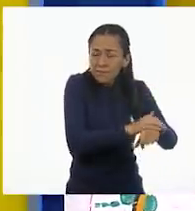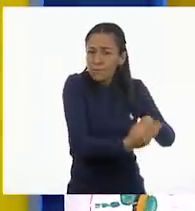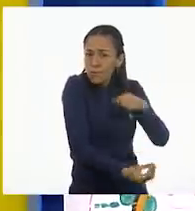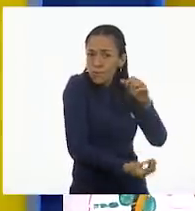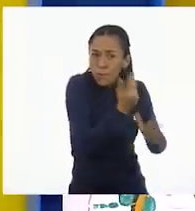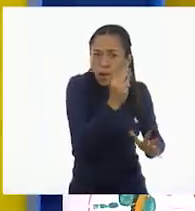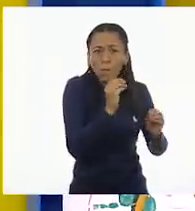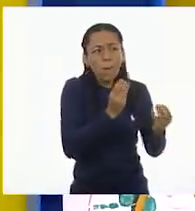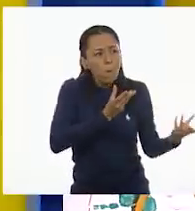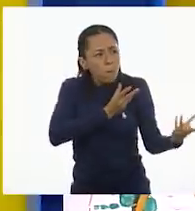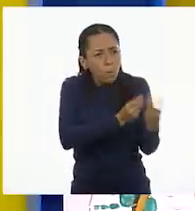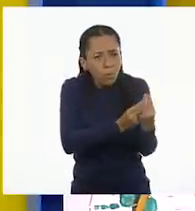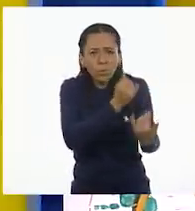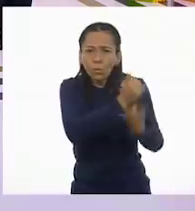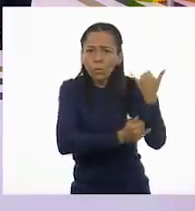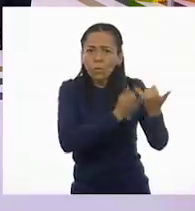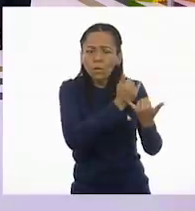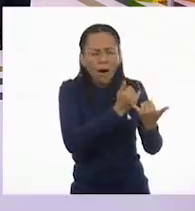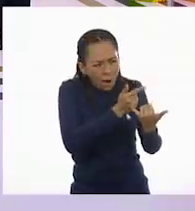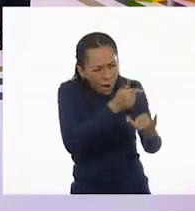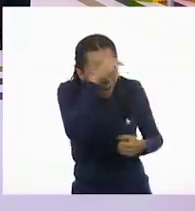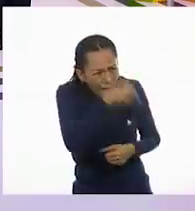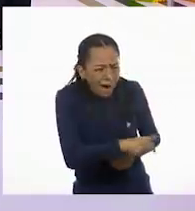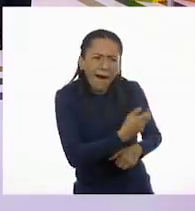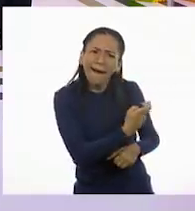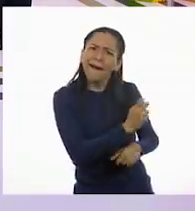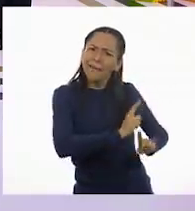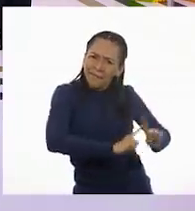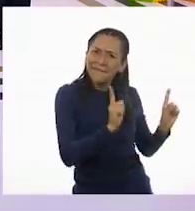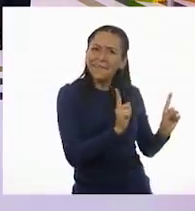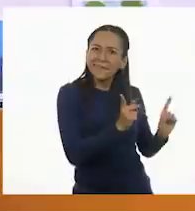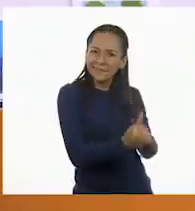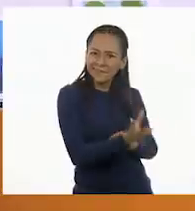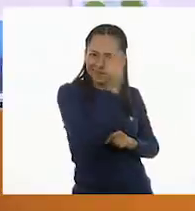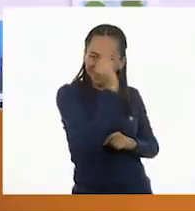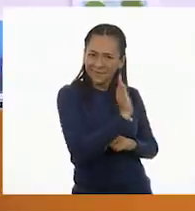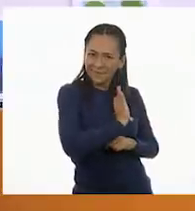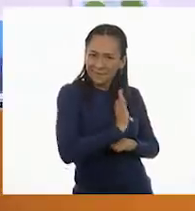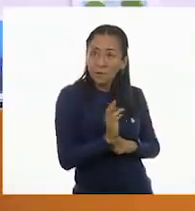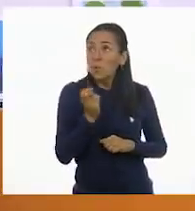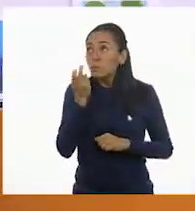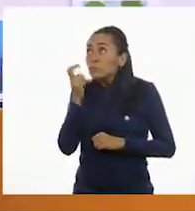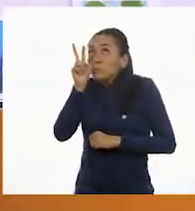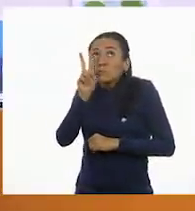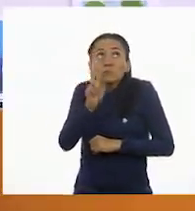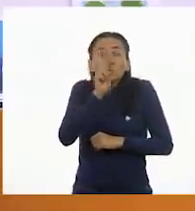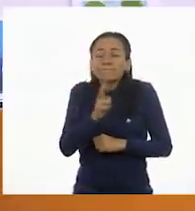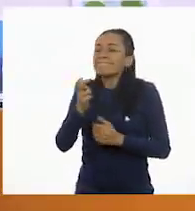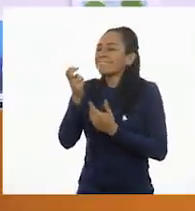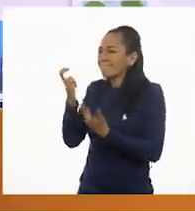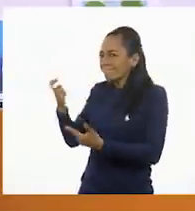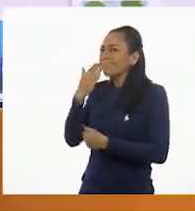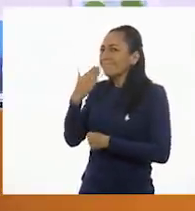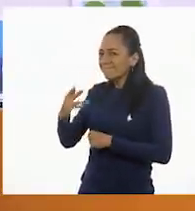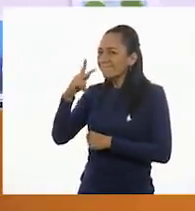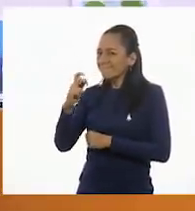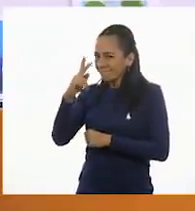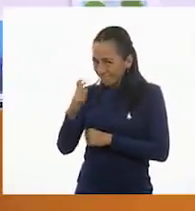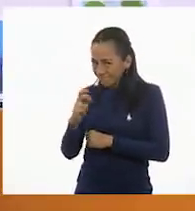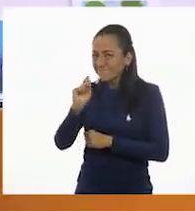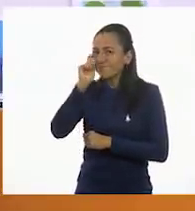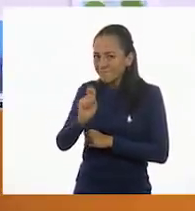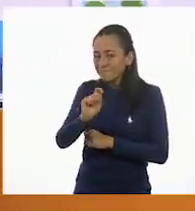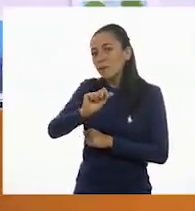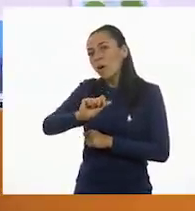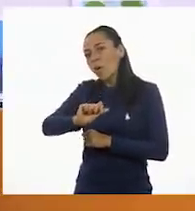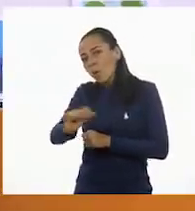¿no? Sí, muy cierto, Pepe. Así es. Recuerden que jugar con otras niñas o niños es más divertido